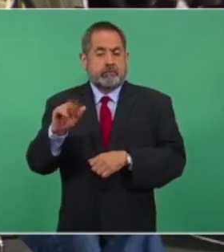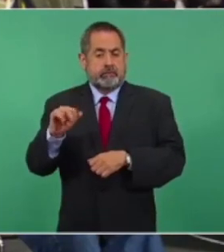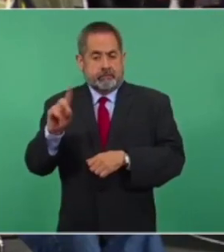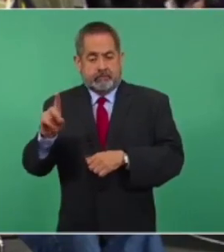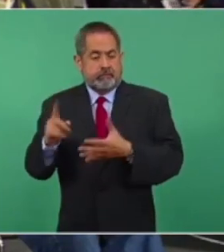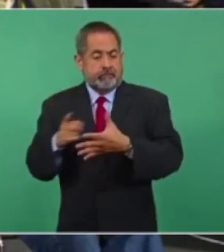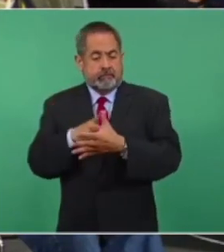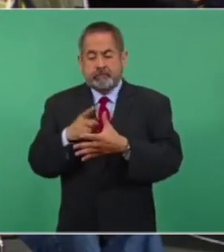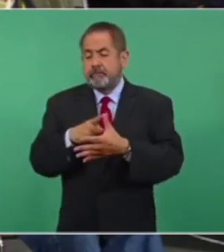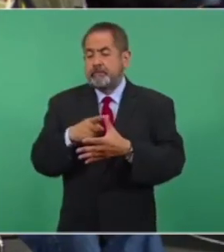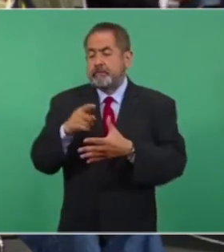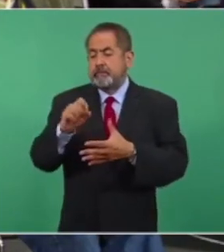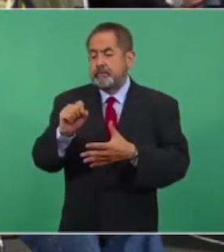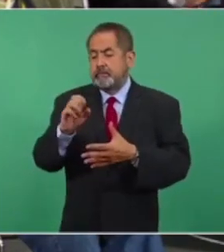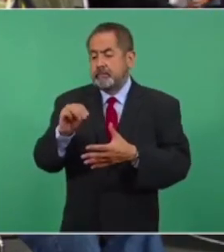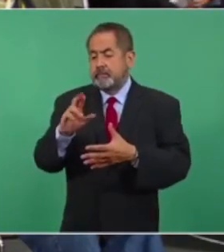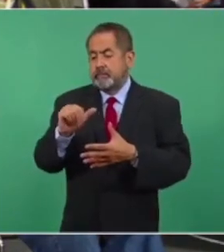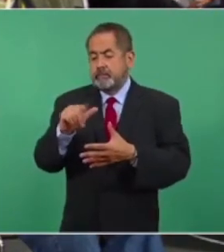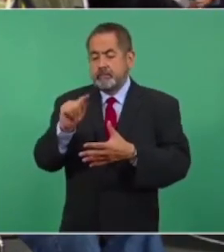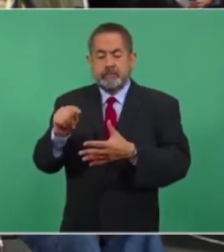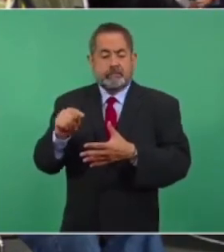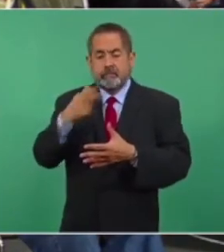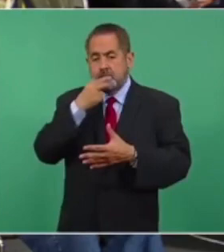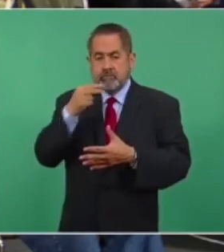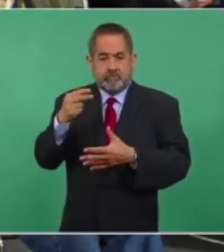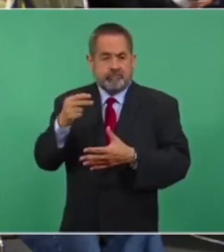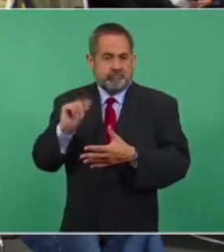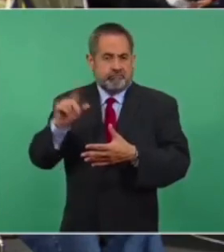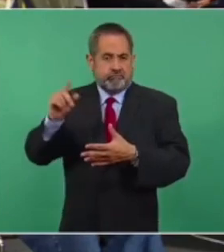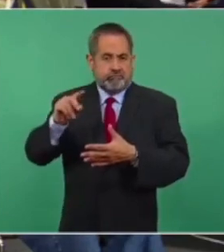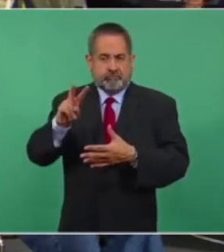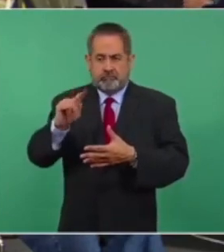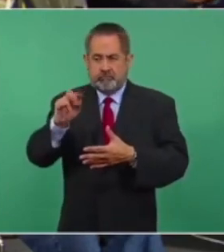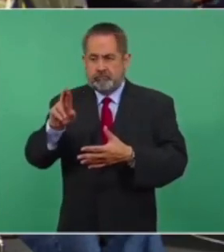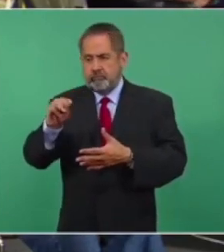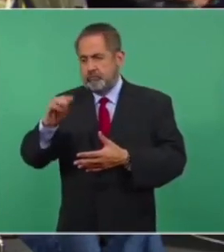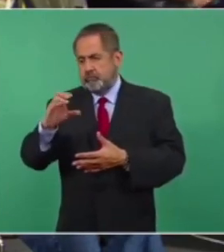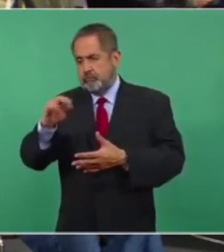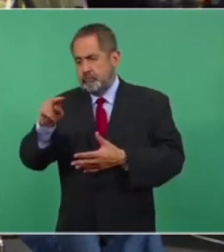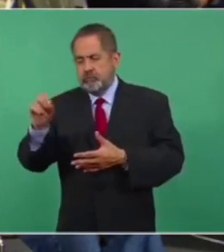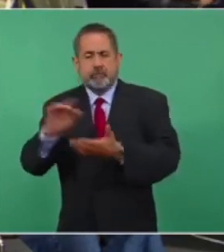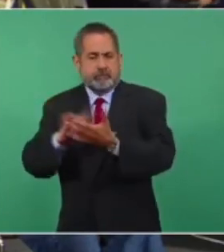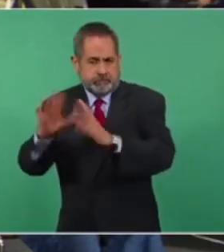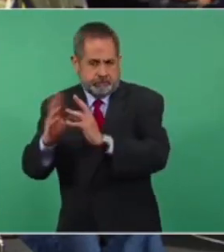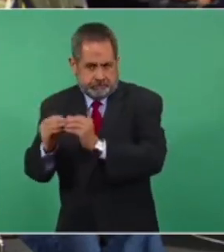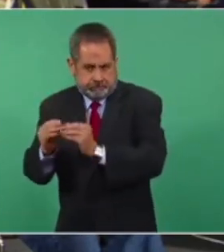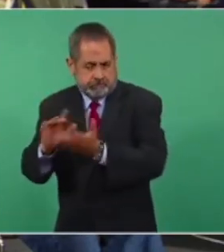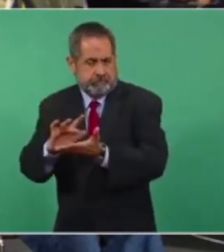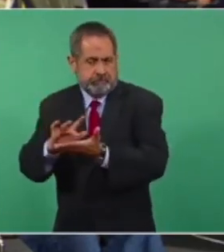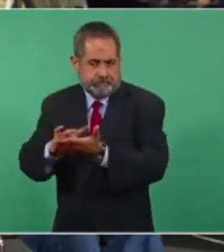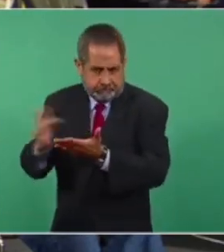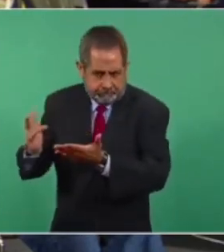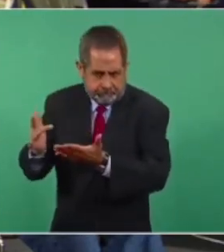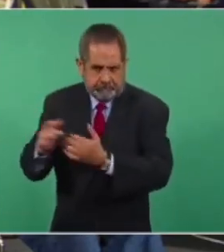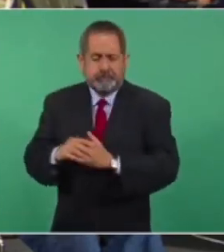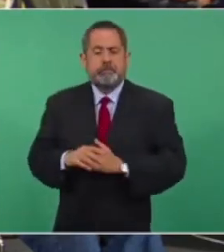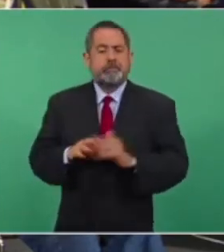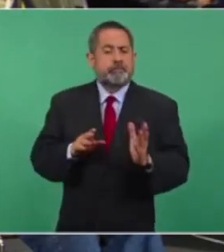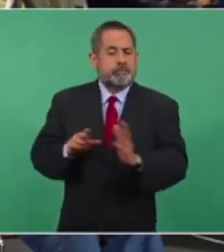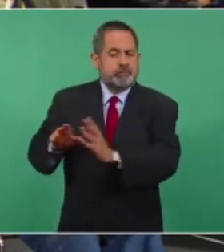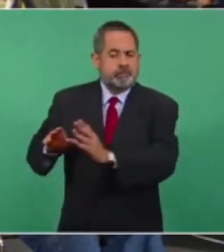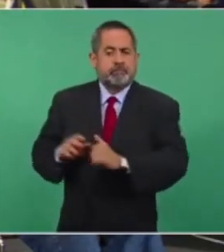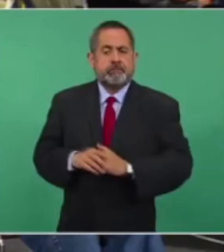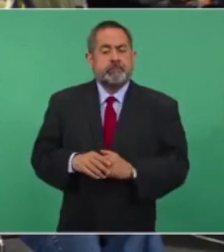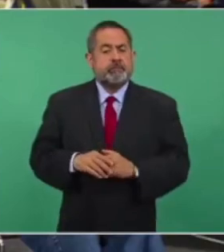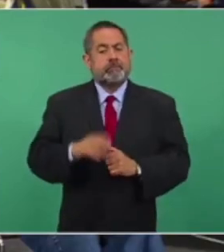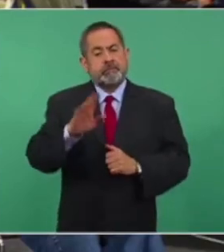la Semarnat, al maestro Víctor Muciño. Gracias. Por otro lado, justamente dentro de